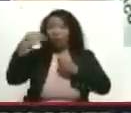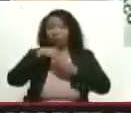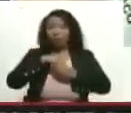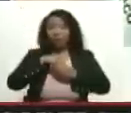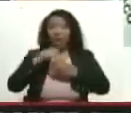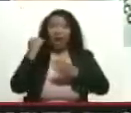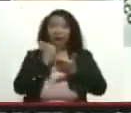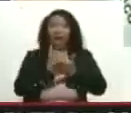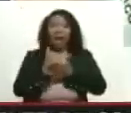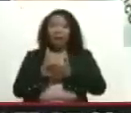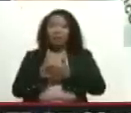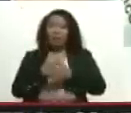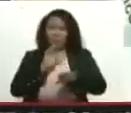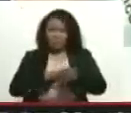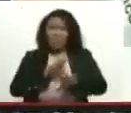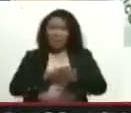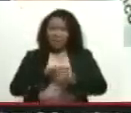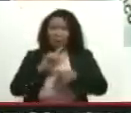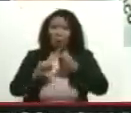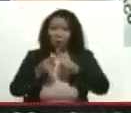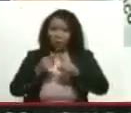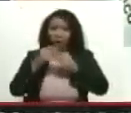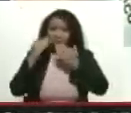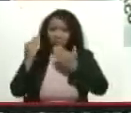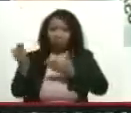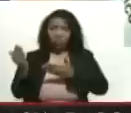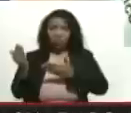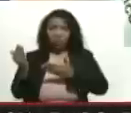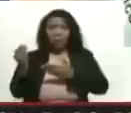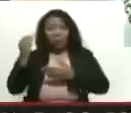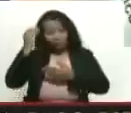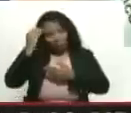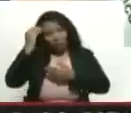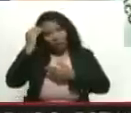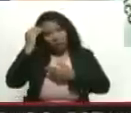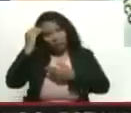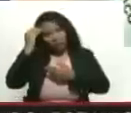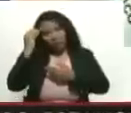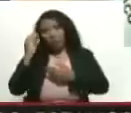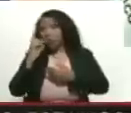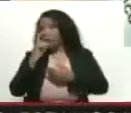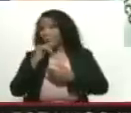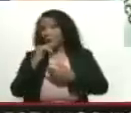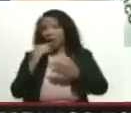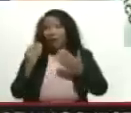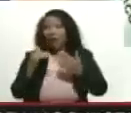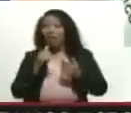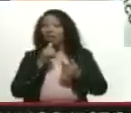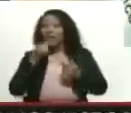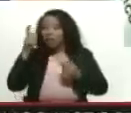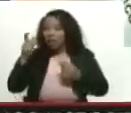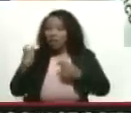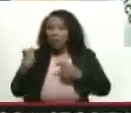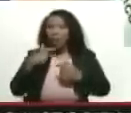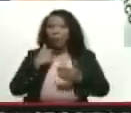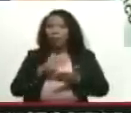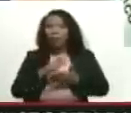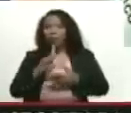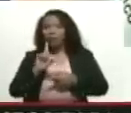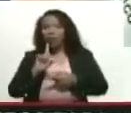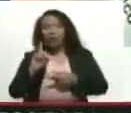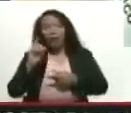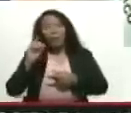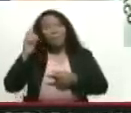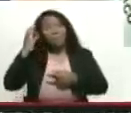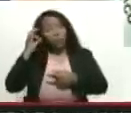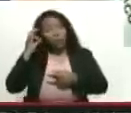masacre. Cuando suceden hechos como estos, créanme que no hay distingo de quién va a morir. Ahí muere el que